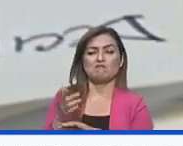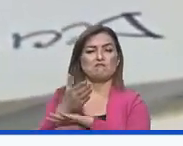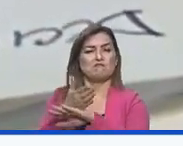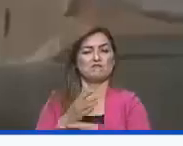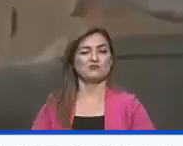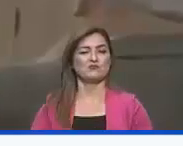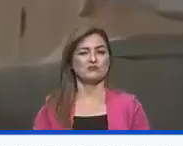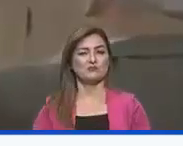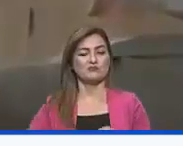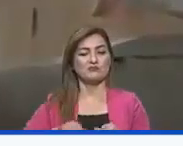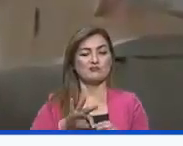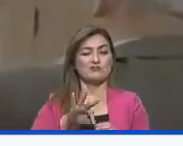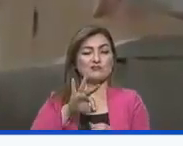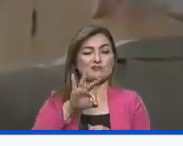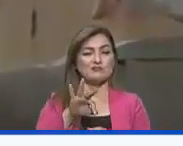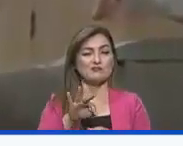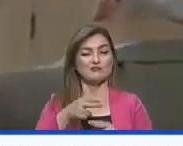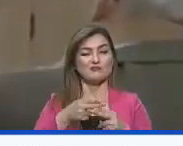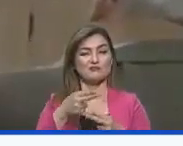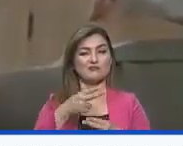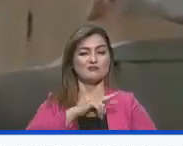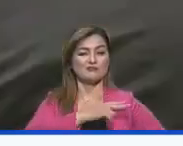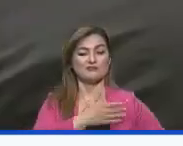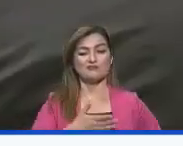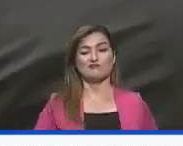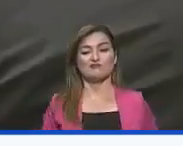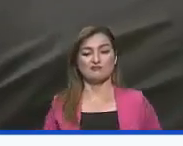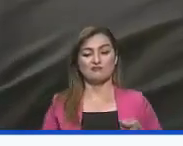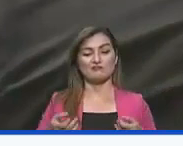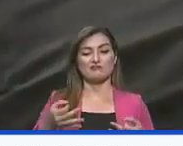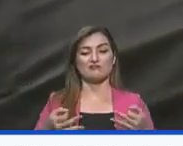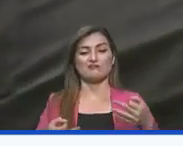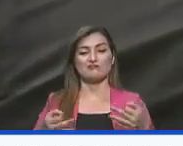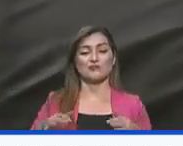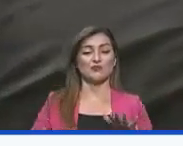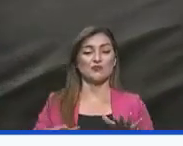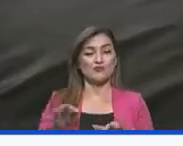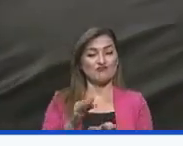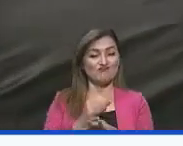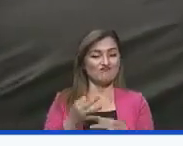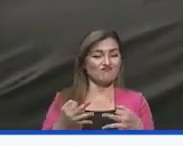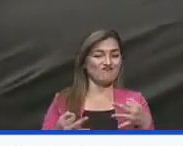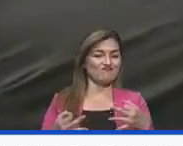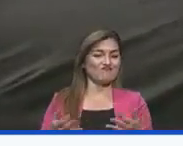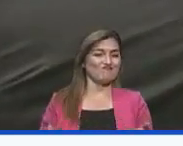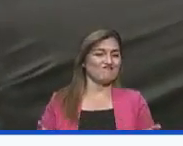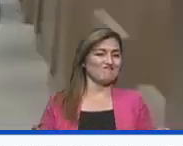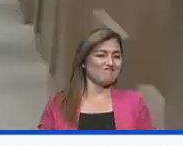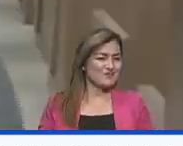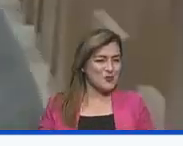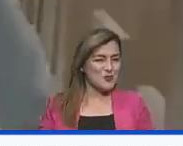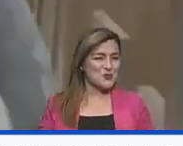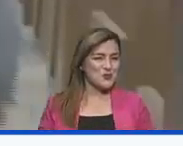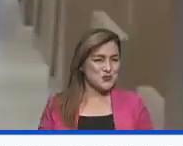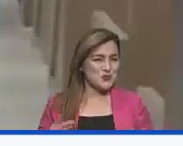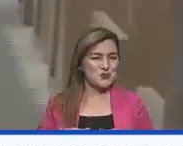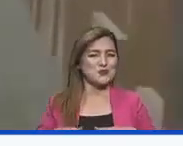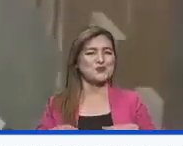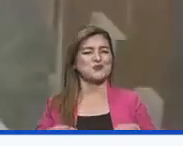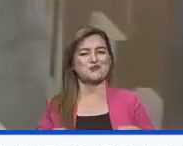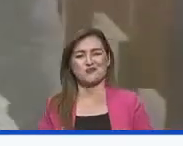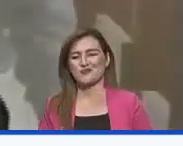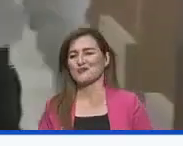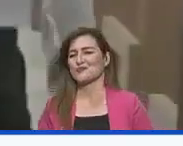judiciales y en el que un expresidente dice manejar la justicia. Las sospechas sobre la función judicial sobran. La cifra de